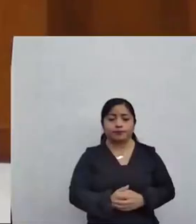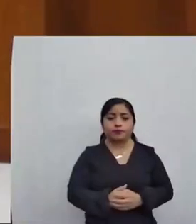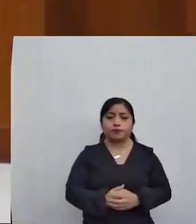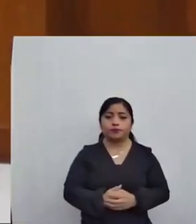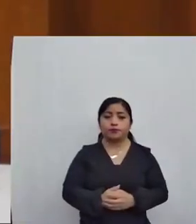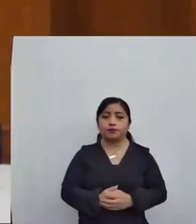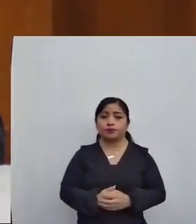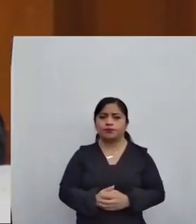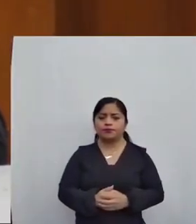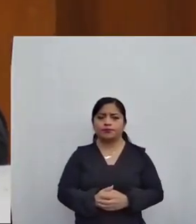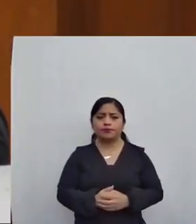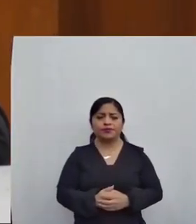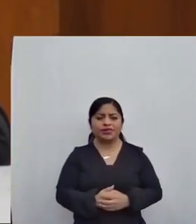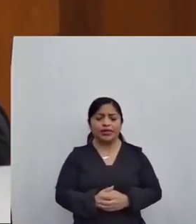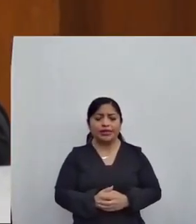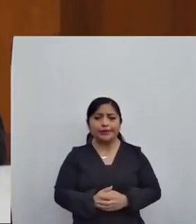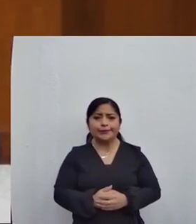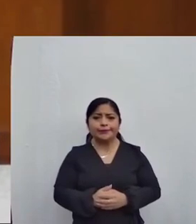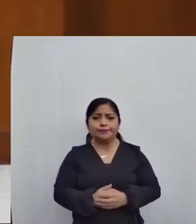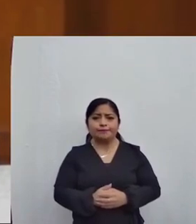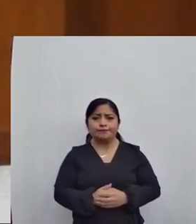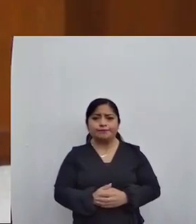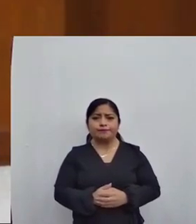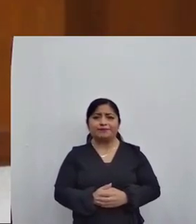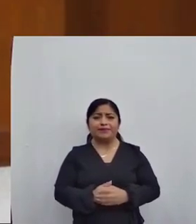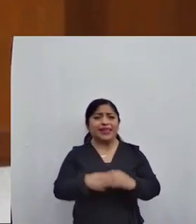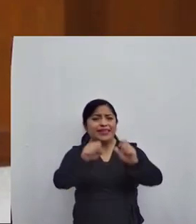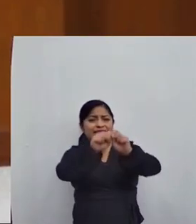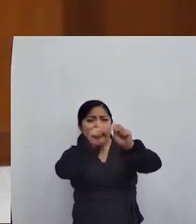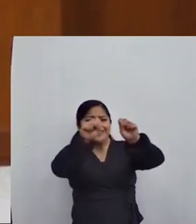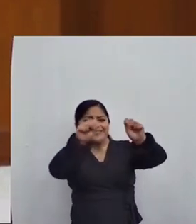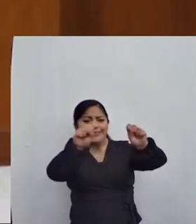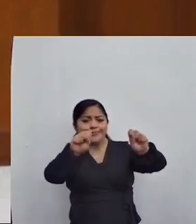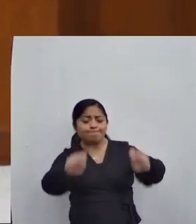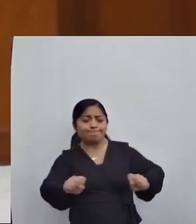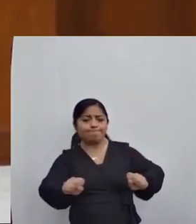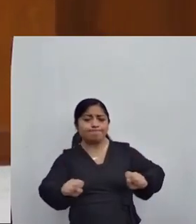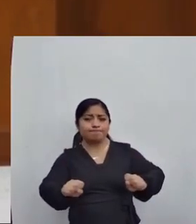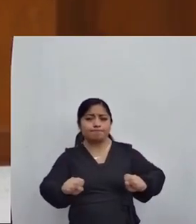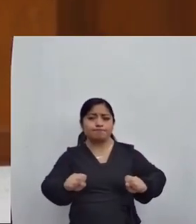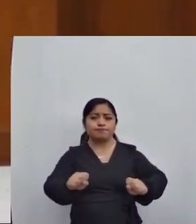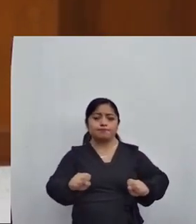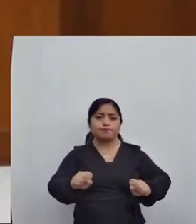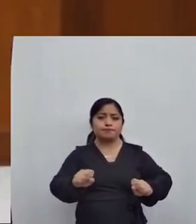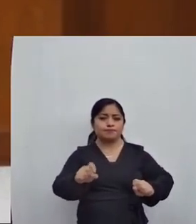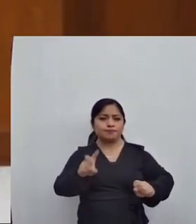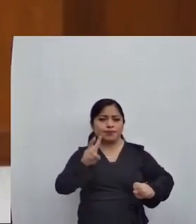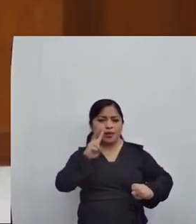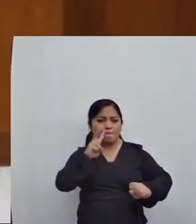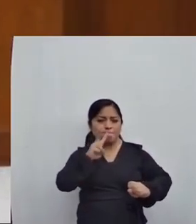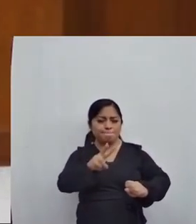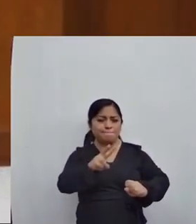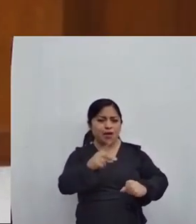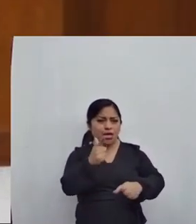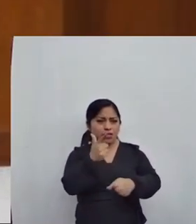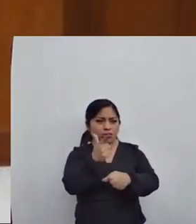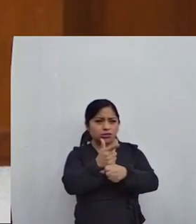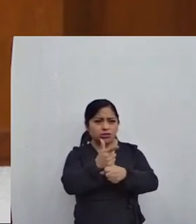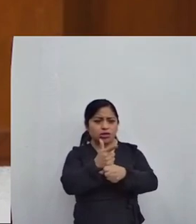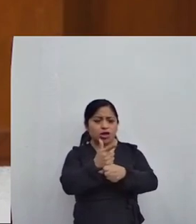Este sistema pretende ser un ente coordinador y